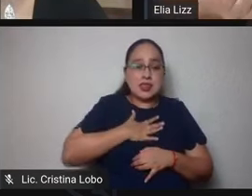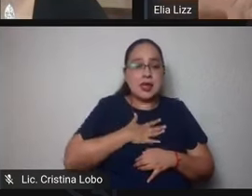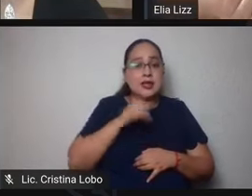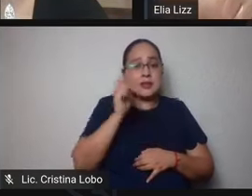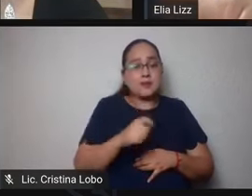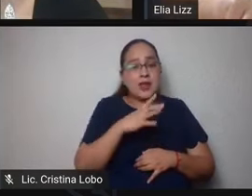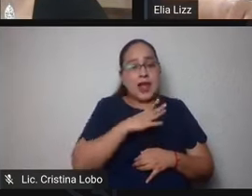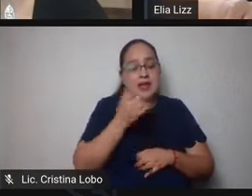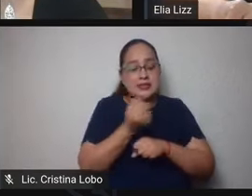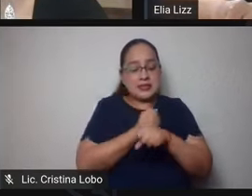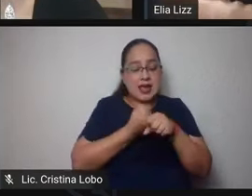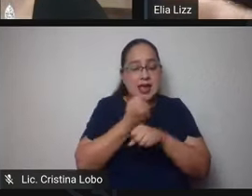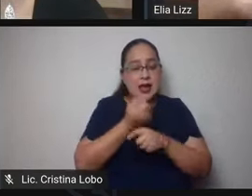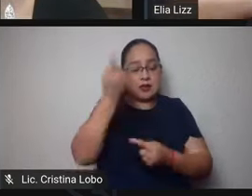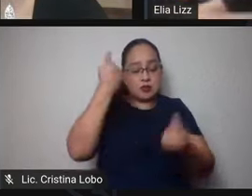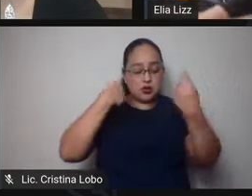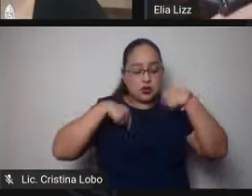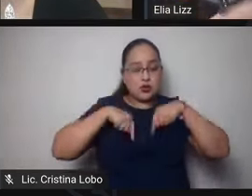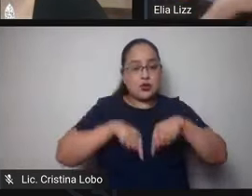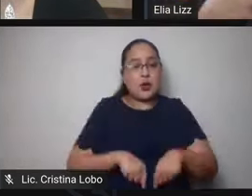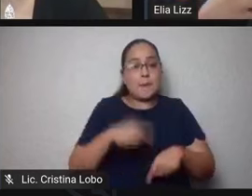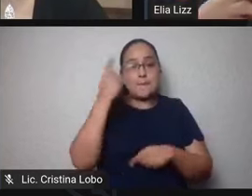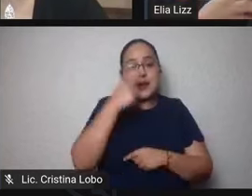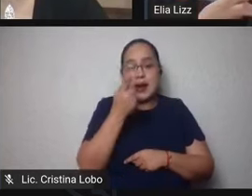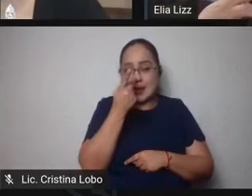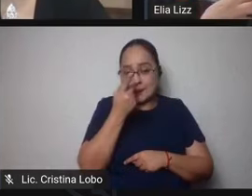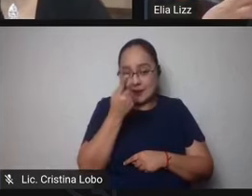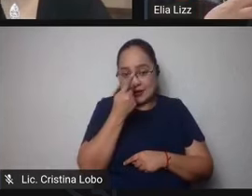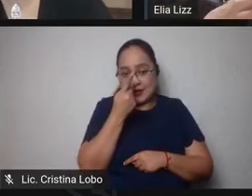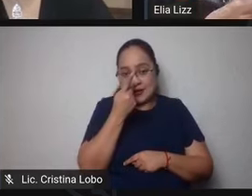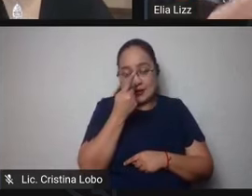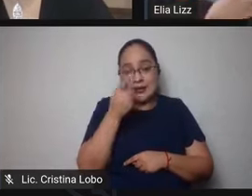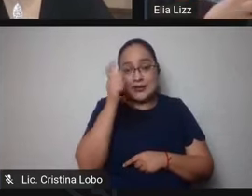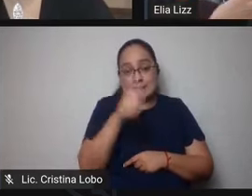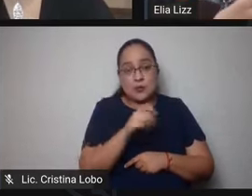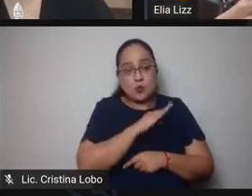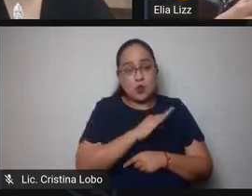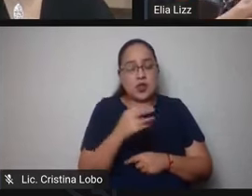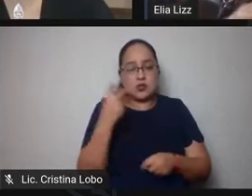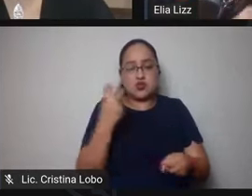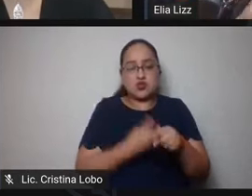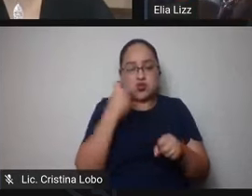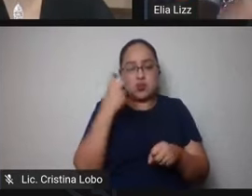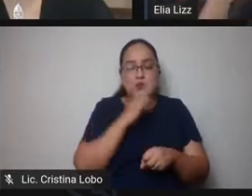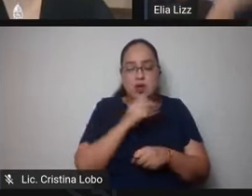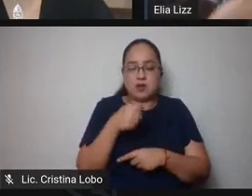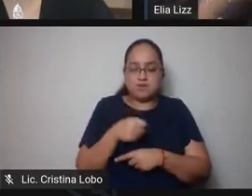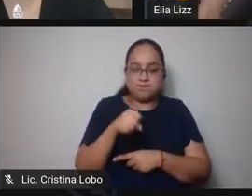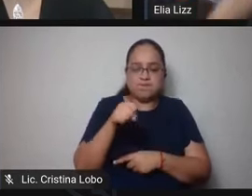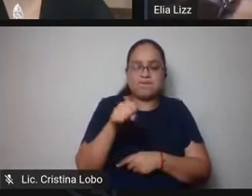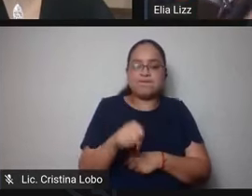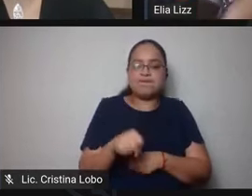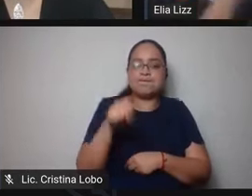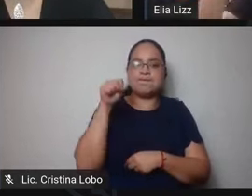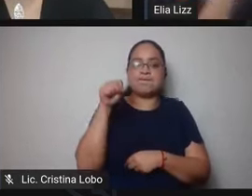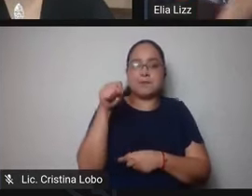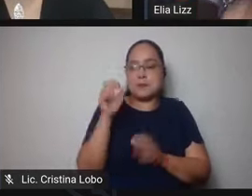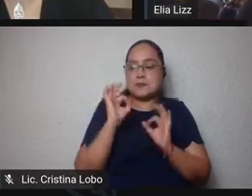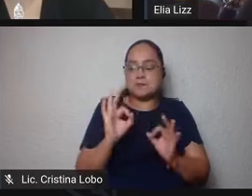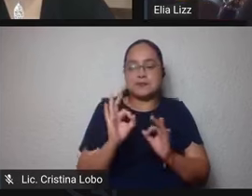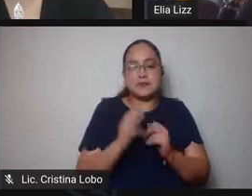sangre justamente al pene. Y eso es lo que hace que el pene se mantenga duro, se mantenga firme. Entonces, hay que identificar